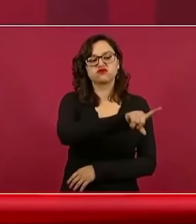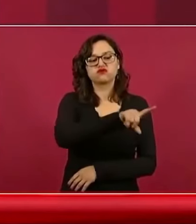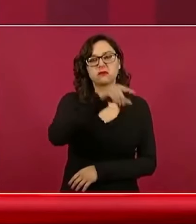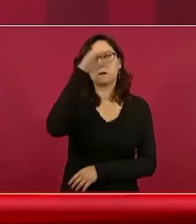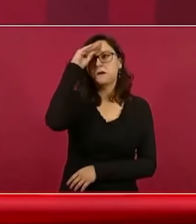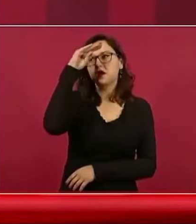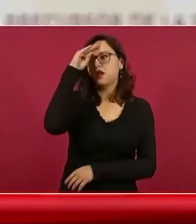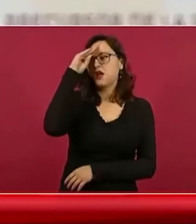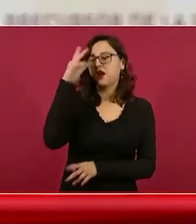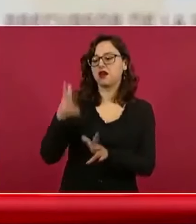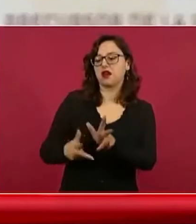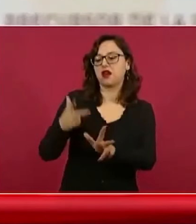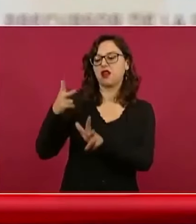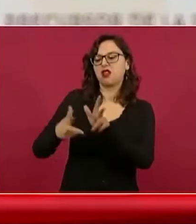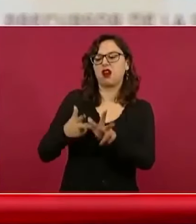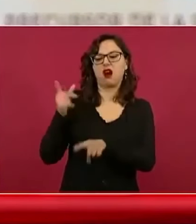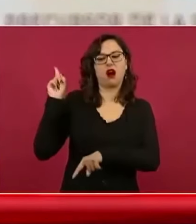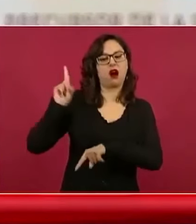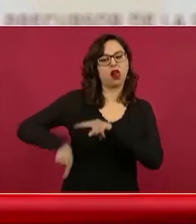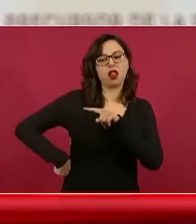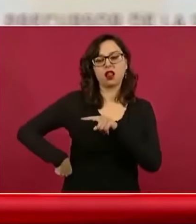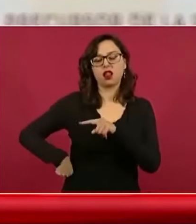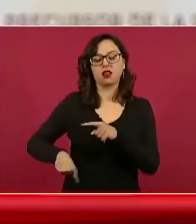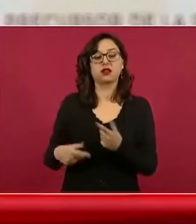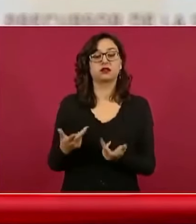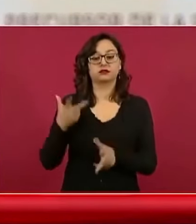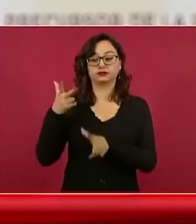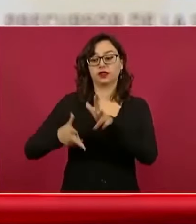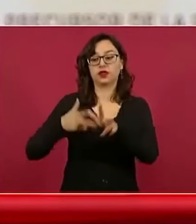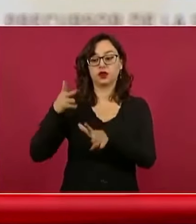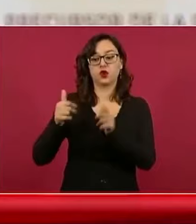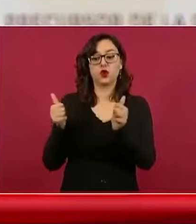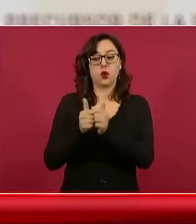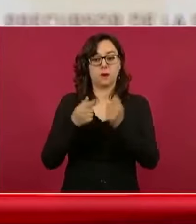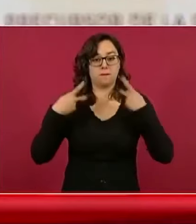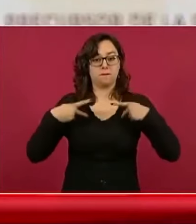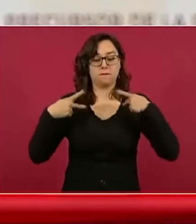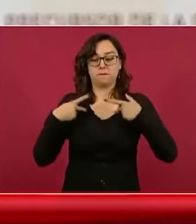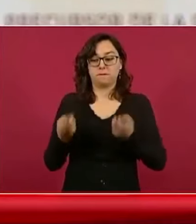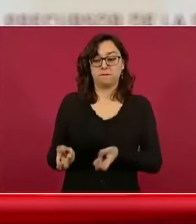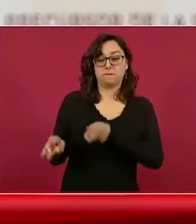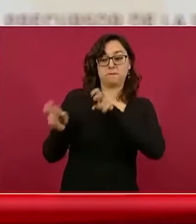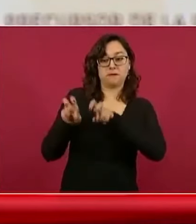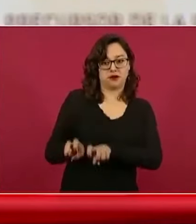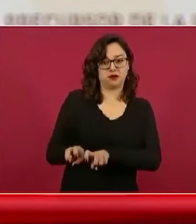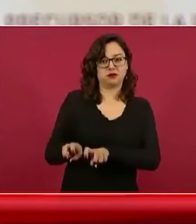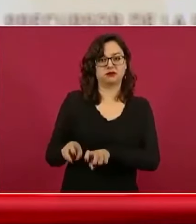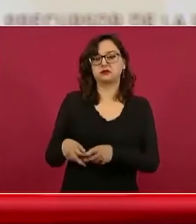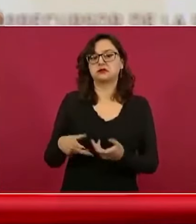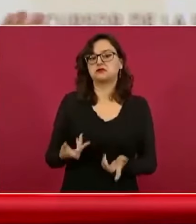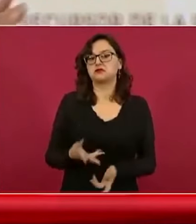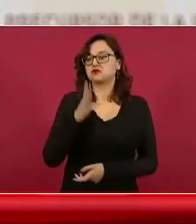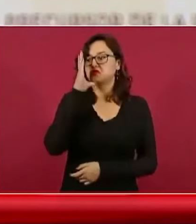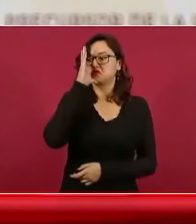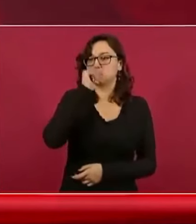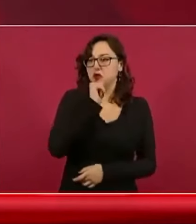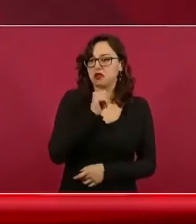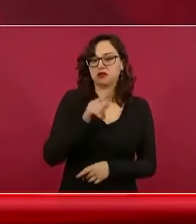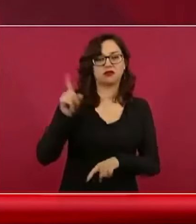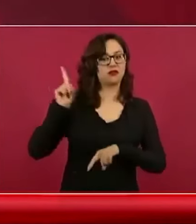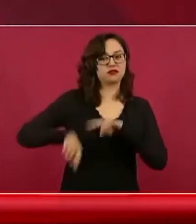pasajeros lo que estamos haciendo ahora es recuperando